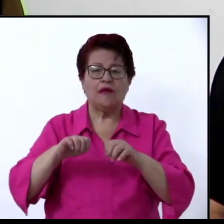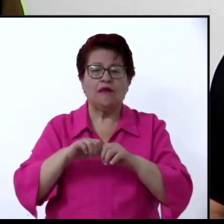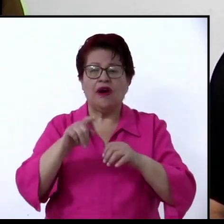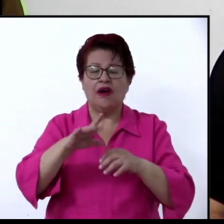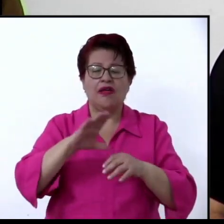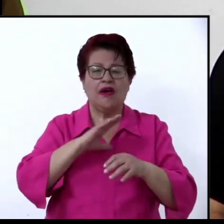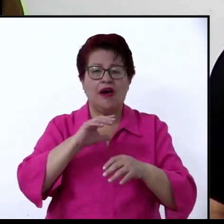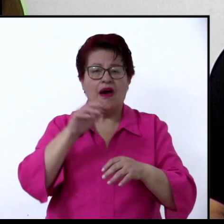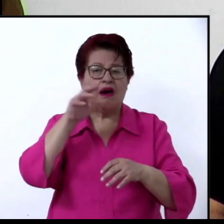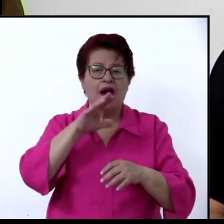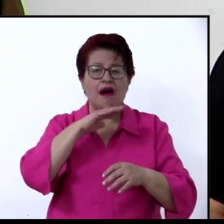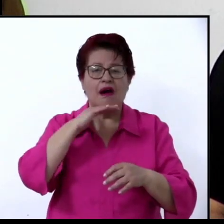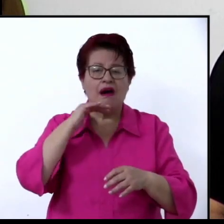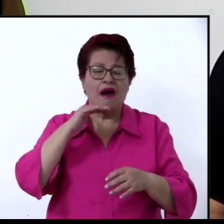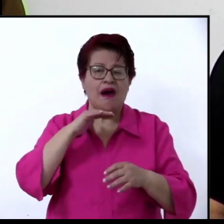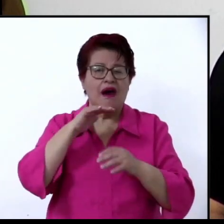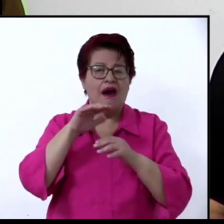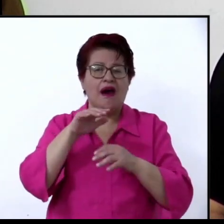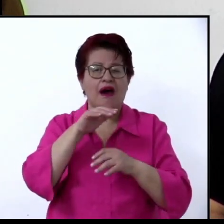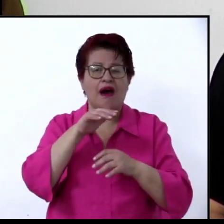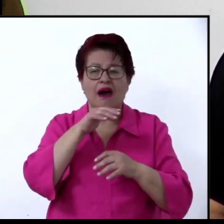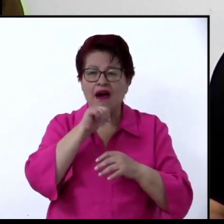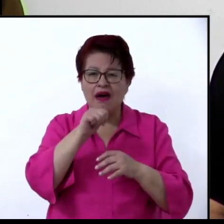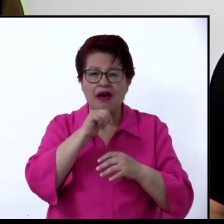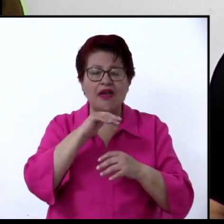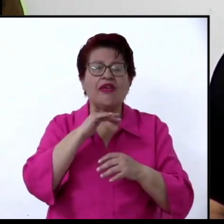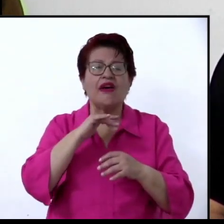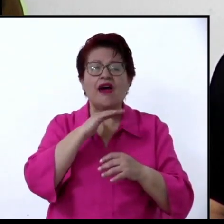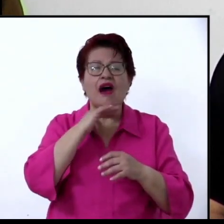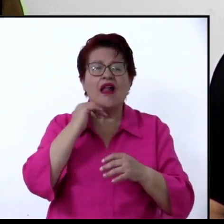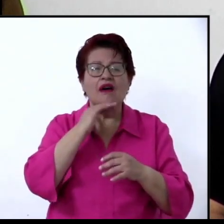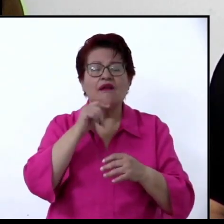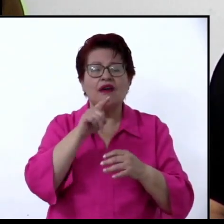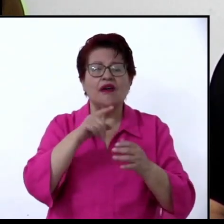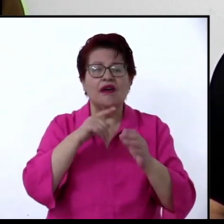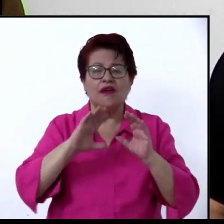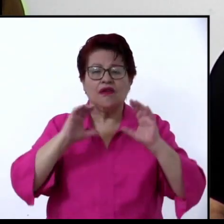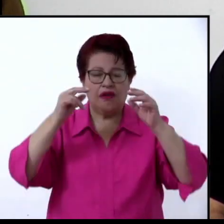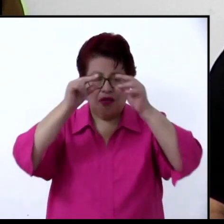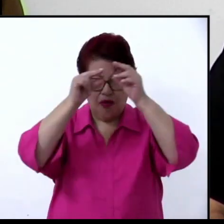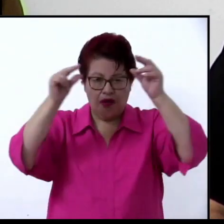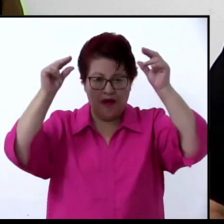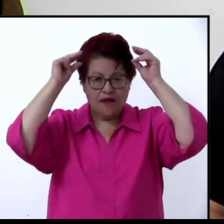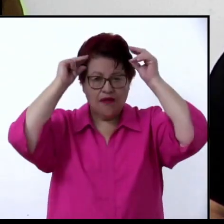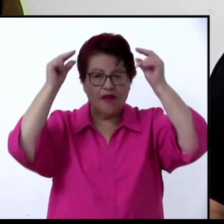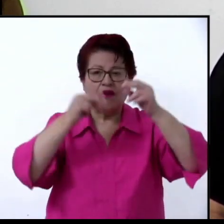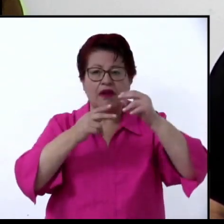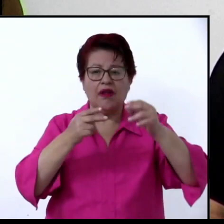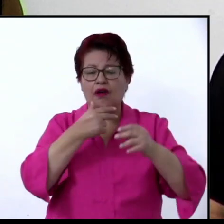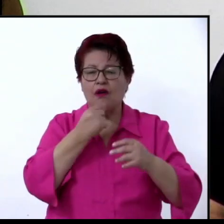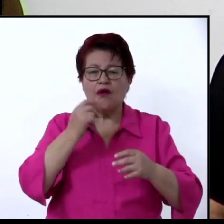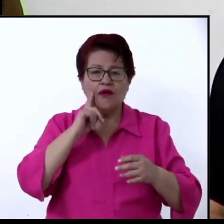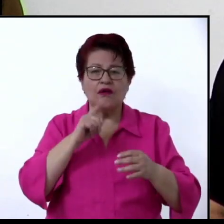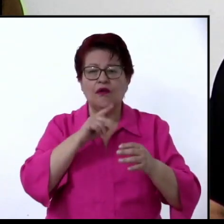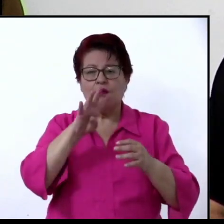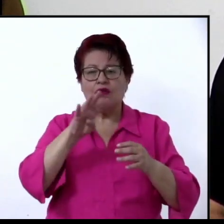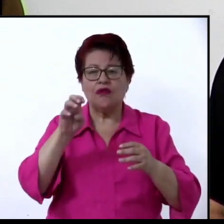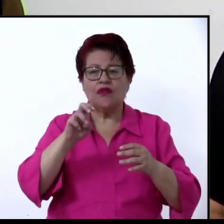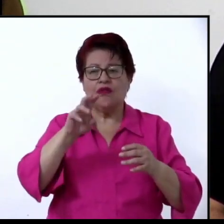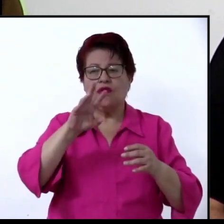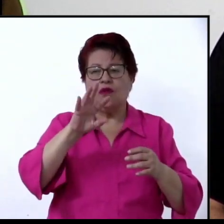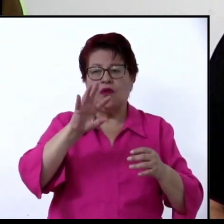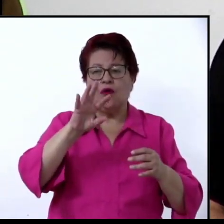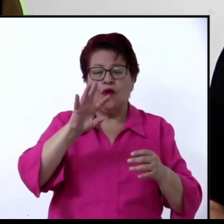permitió colocar a 111 enfermeras y enfermeros, también a 480